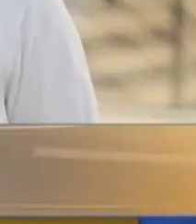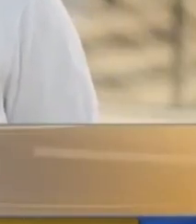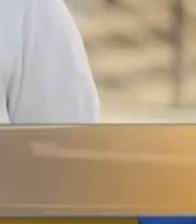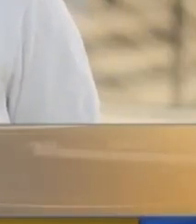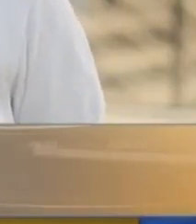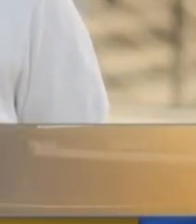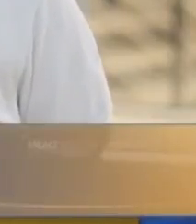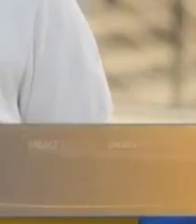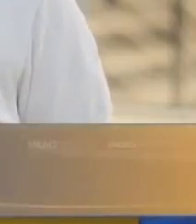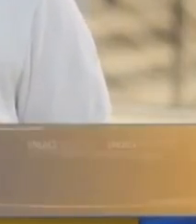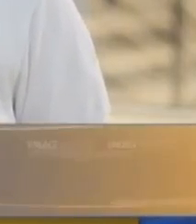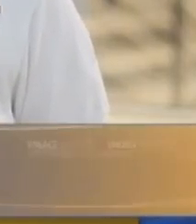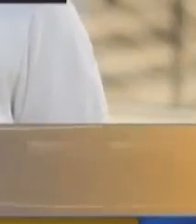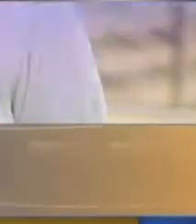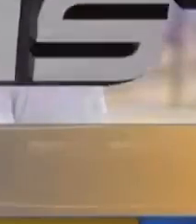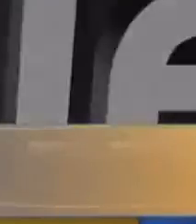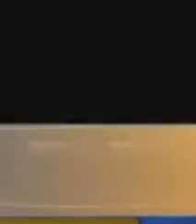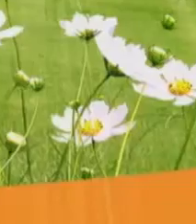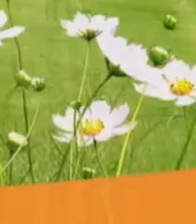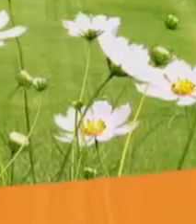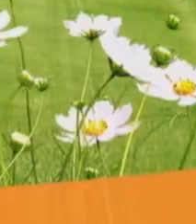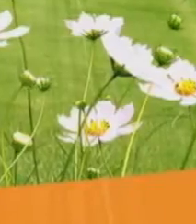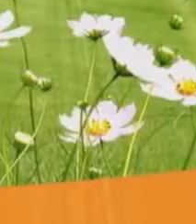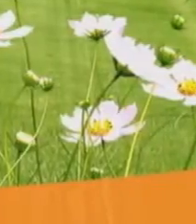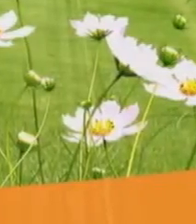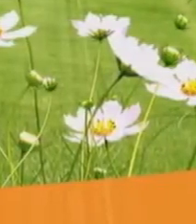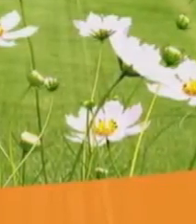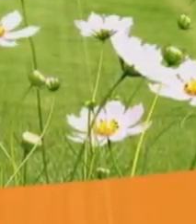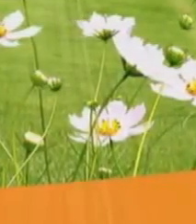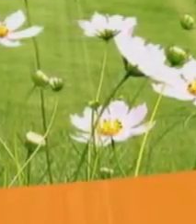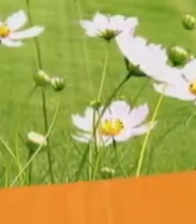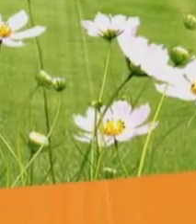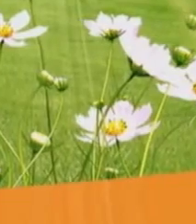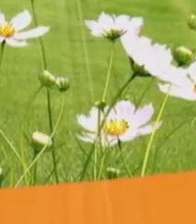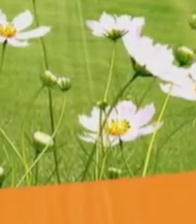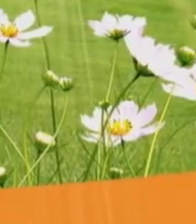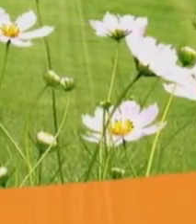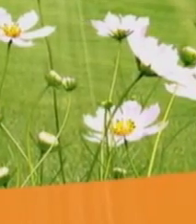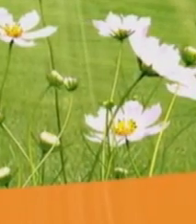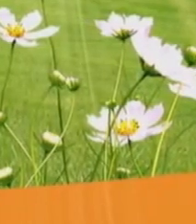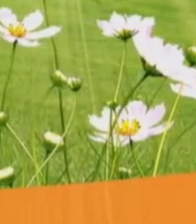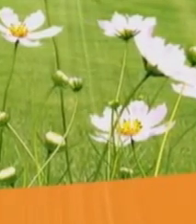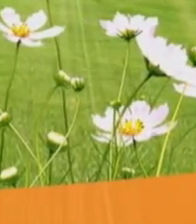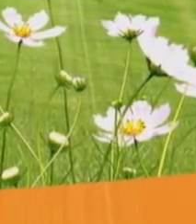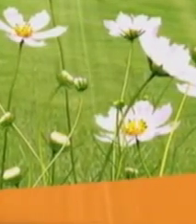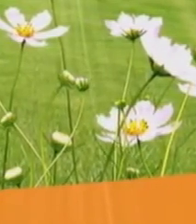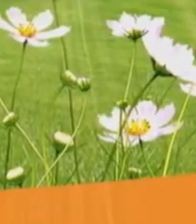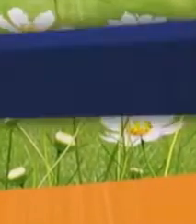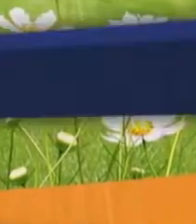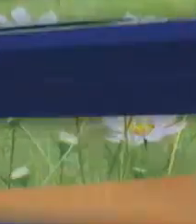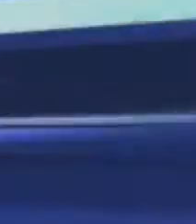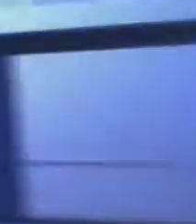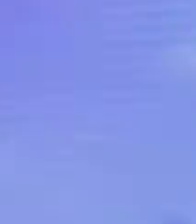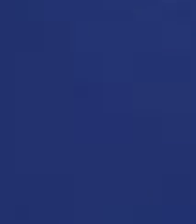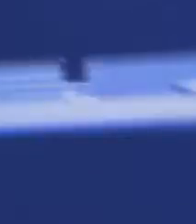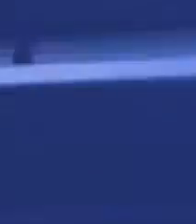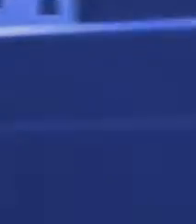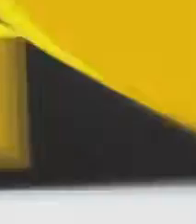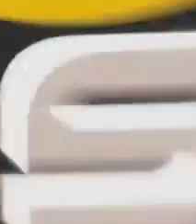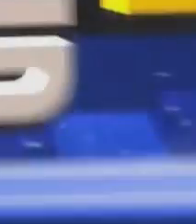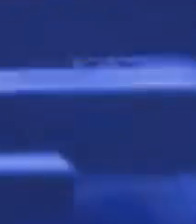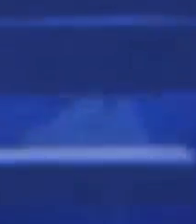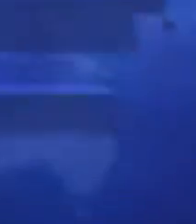instantes les tendremos todos los detalles. Con el patrocinio de Barsol Ecológico, Barsol Aroma, Delicias, líder en limpieza, Enlace Noticias, en Noticiero que